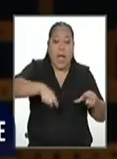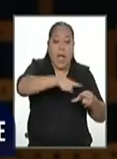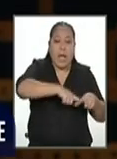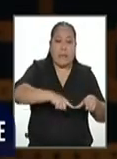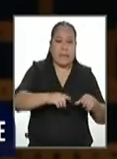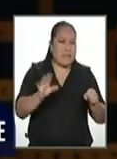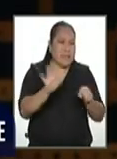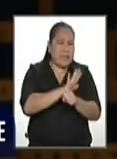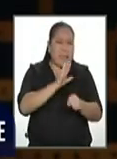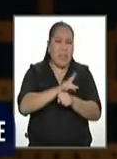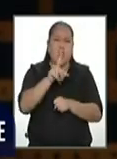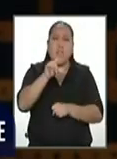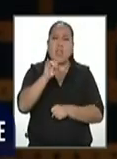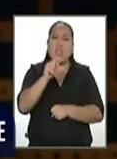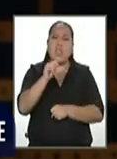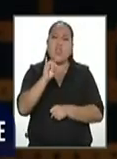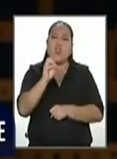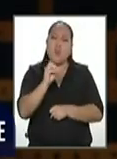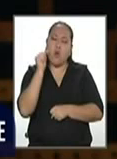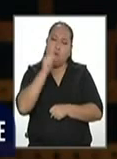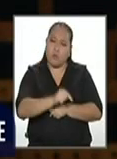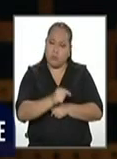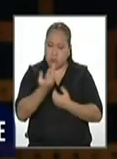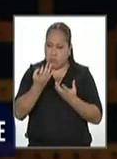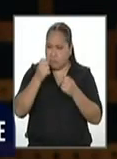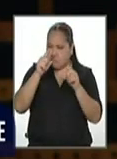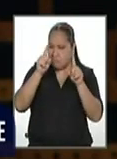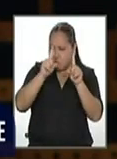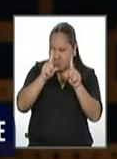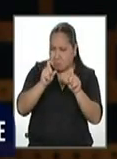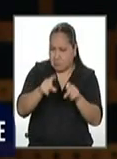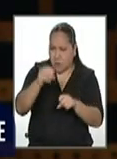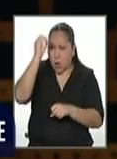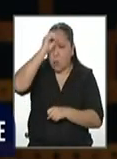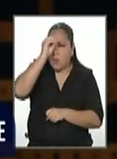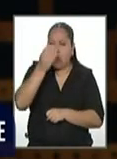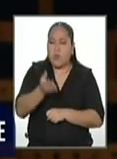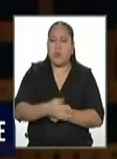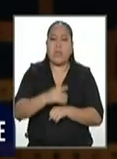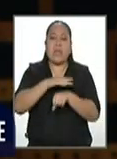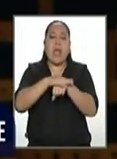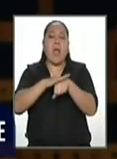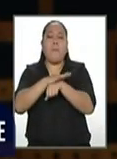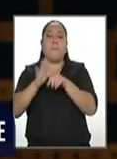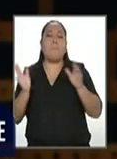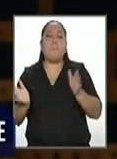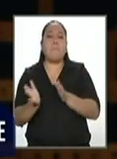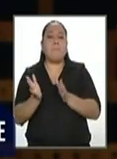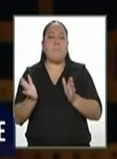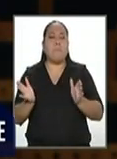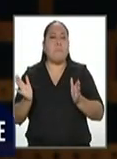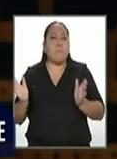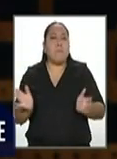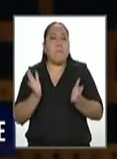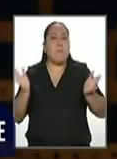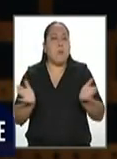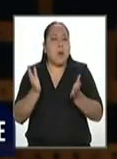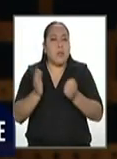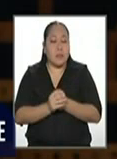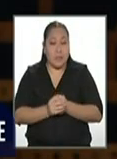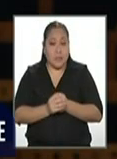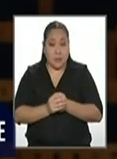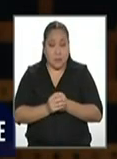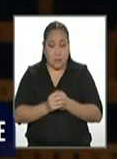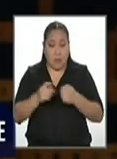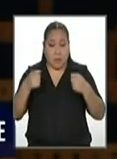Y quisiera pedirles una opinión sobre esas perspectivas y también sobre los planes para el fomento de la movilidad eléctrica,